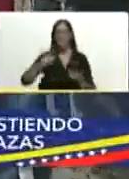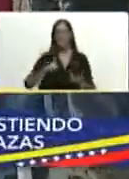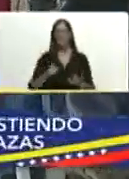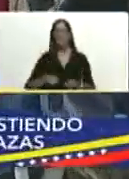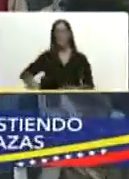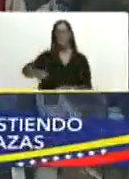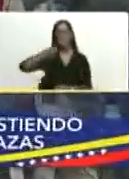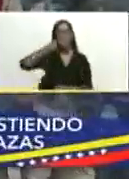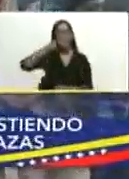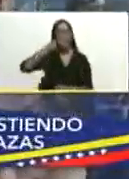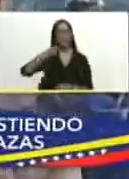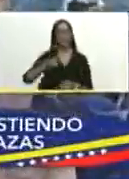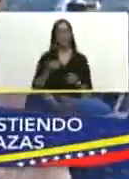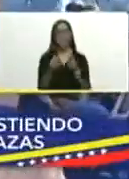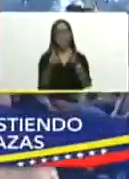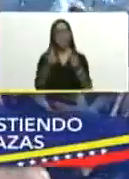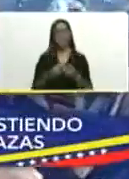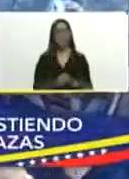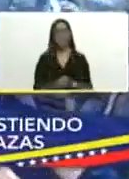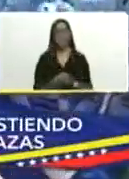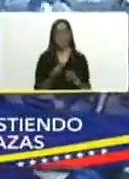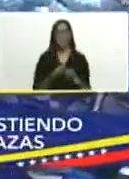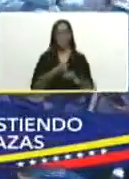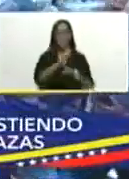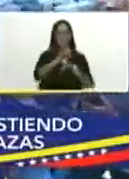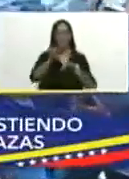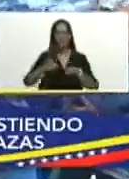meten la luz para láser a la platica para que rinda